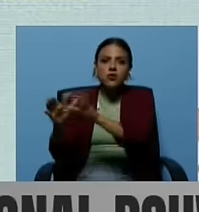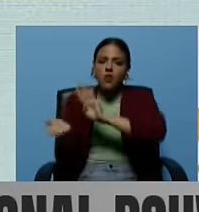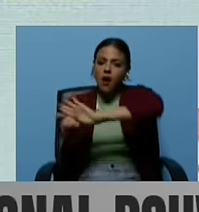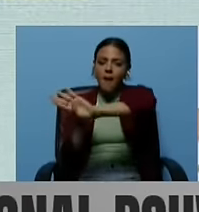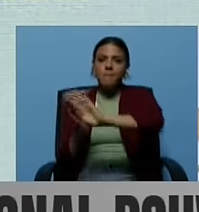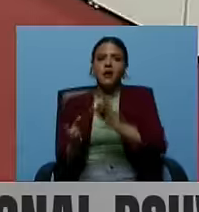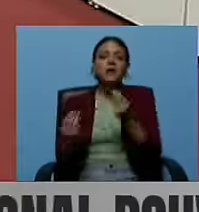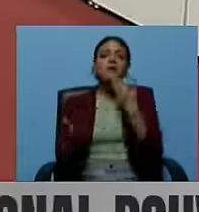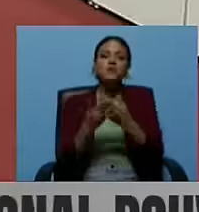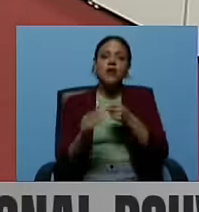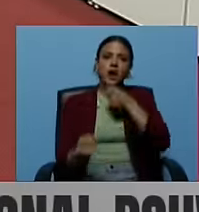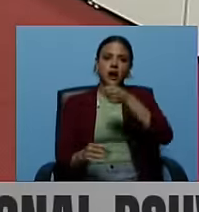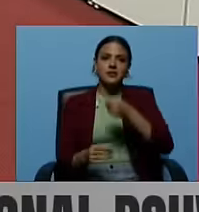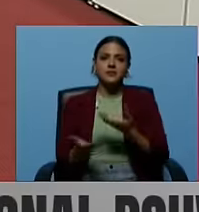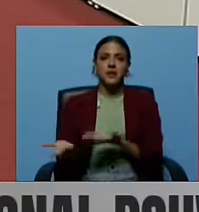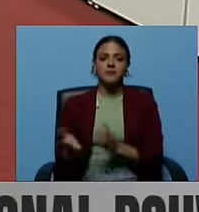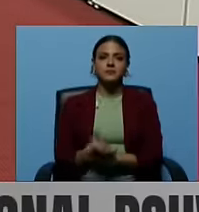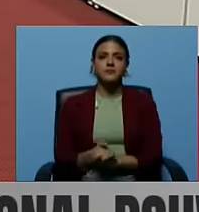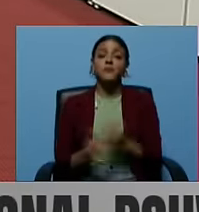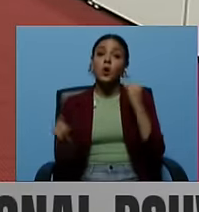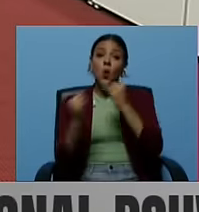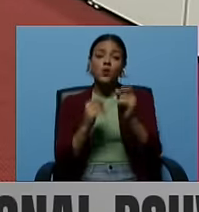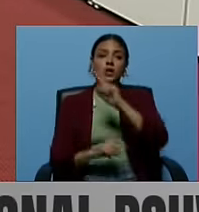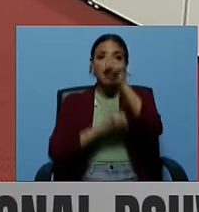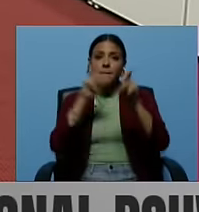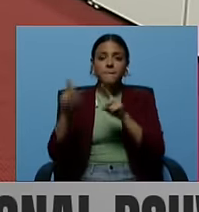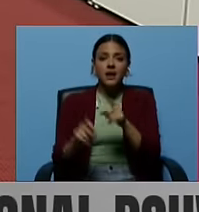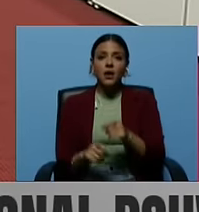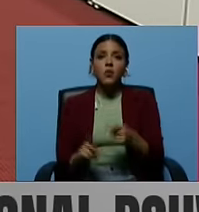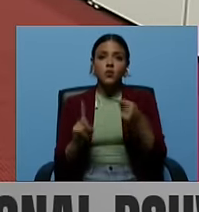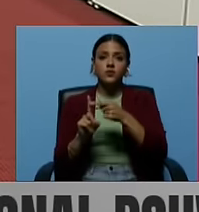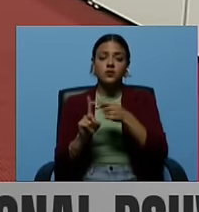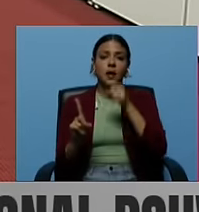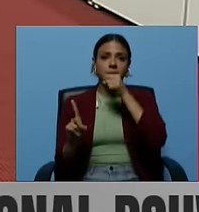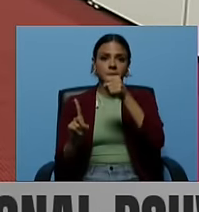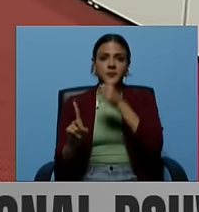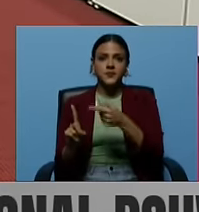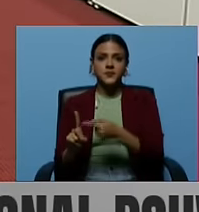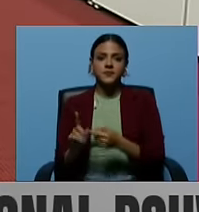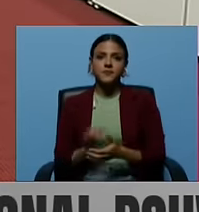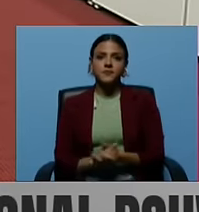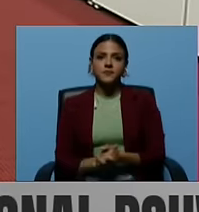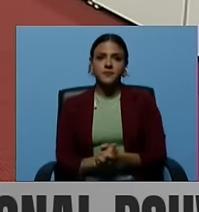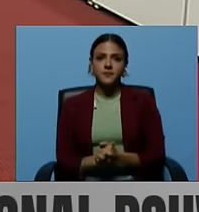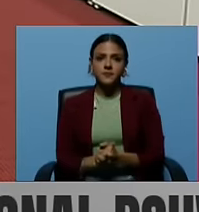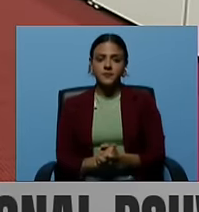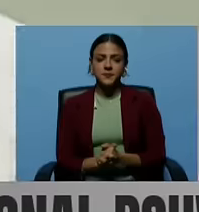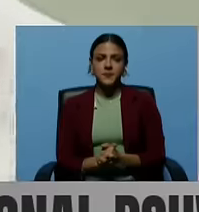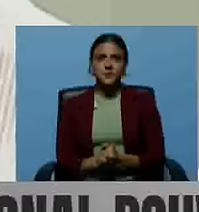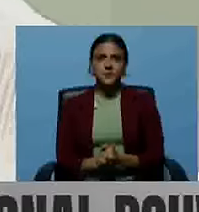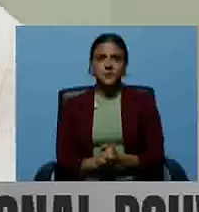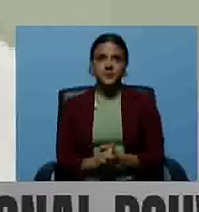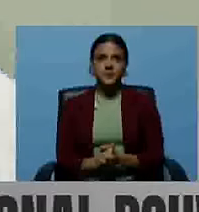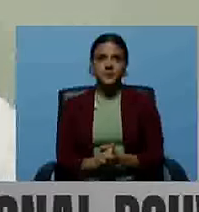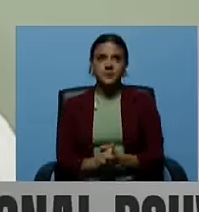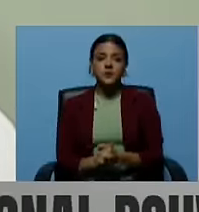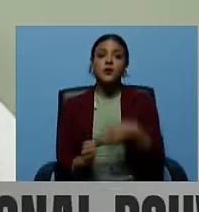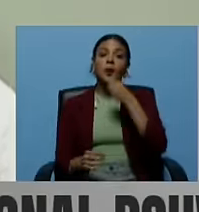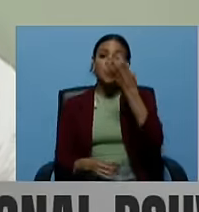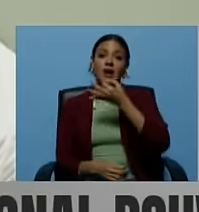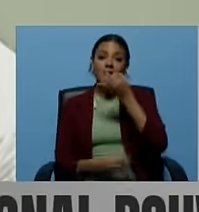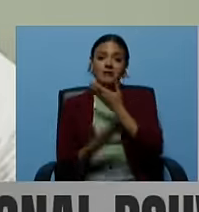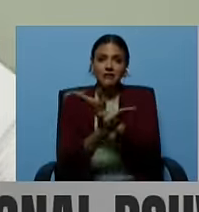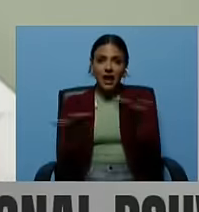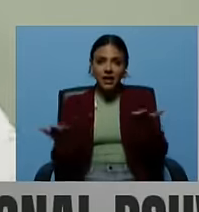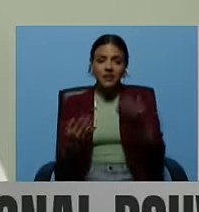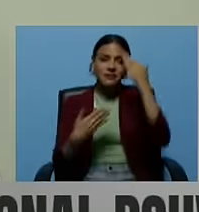Gracias, Elena. Última pregunta por el circuito AM y FM Center, Pedro Yajure. Hola, saludos, feliz tarde